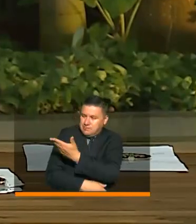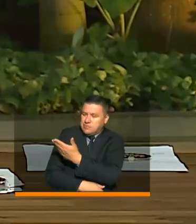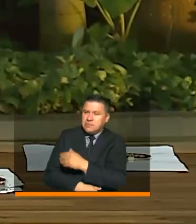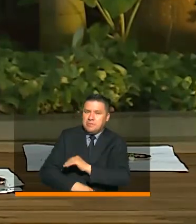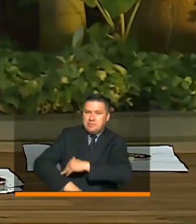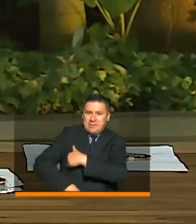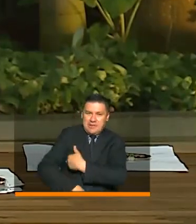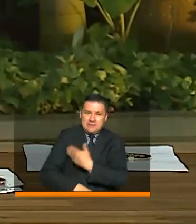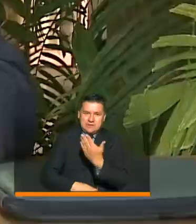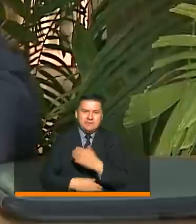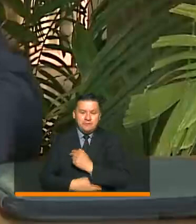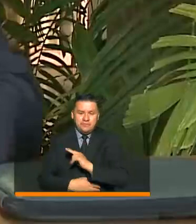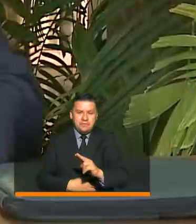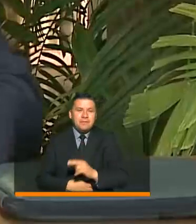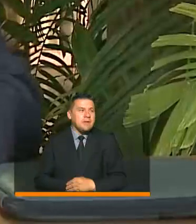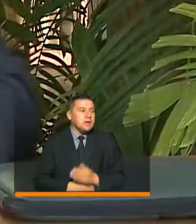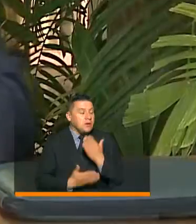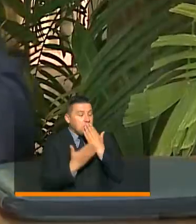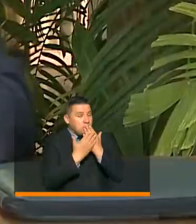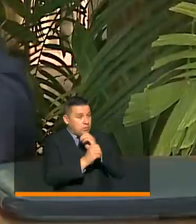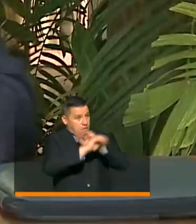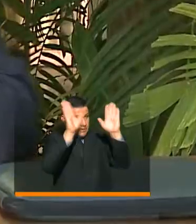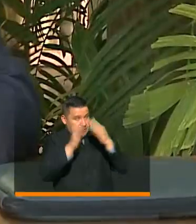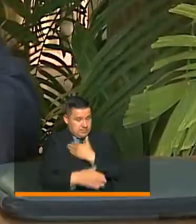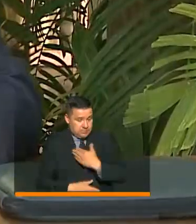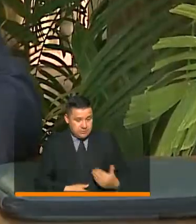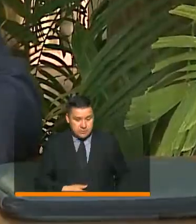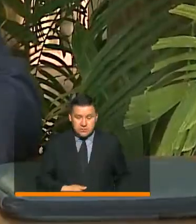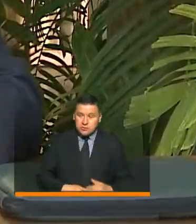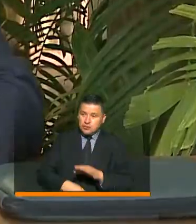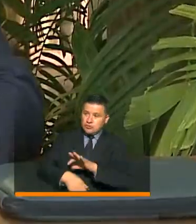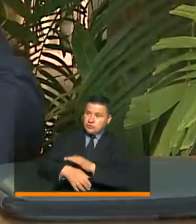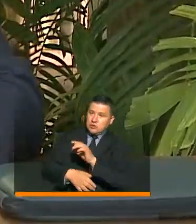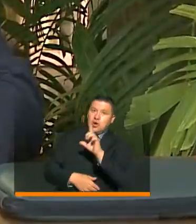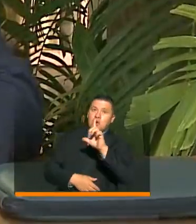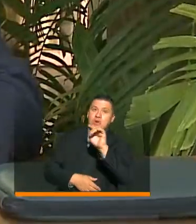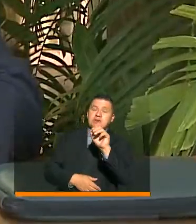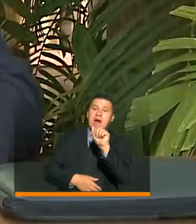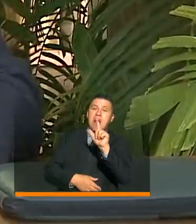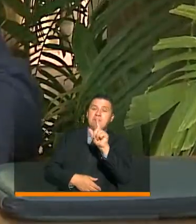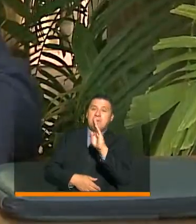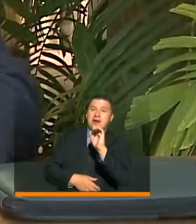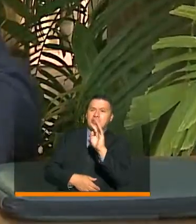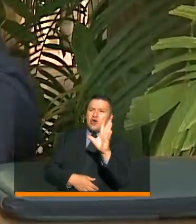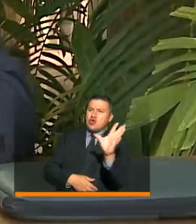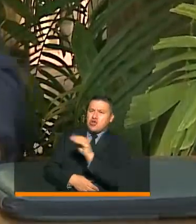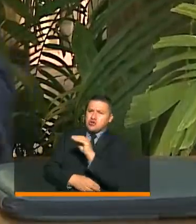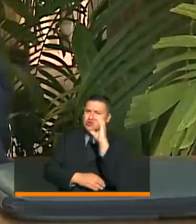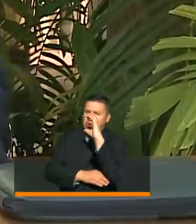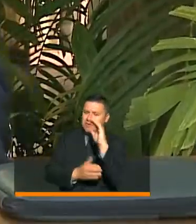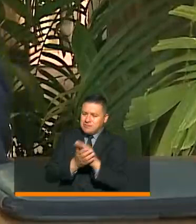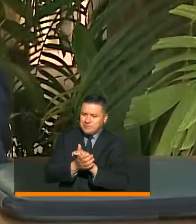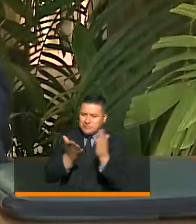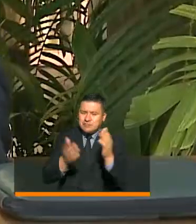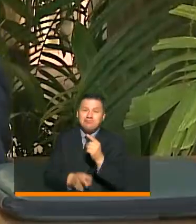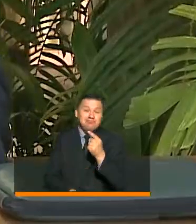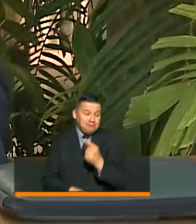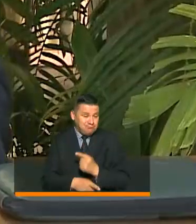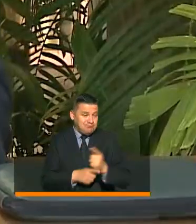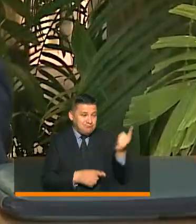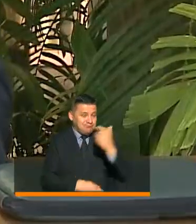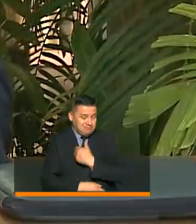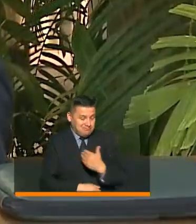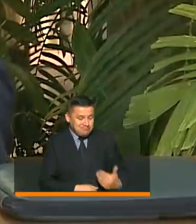Moscoso. Buenos días, señor presidente, doctor Luis Alberto y todos los colombianos. Efectivamente,